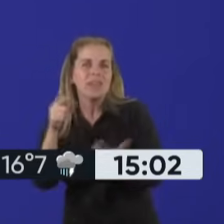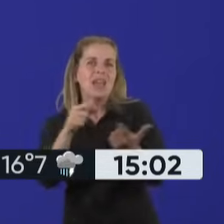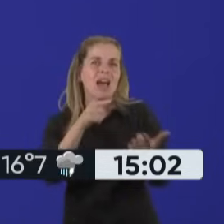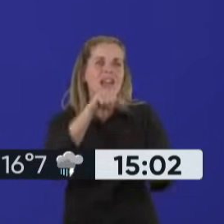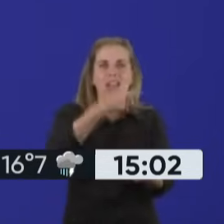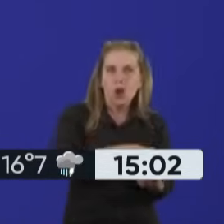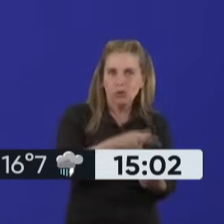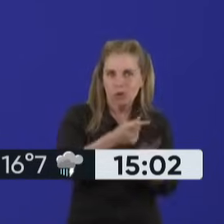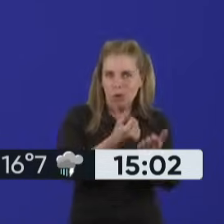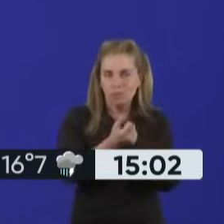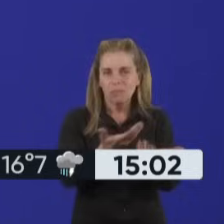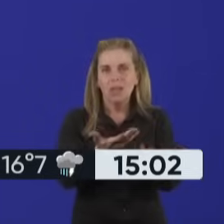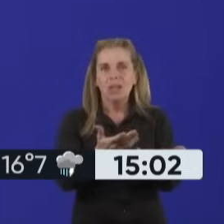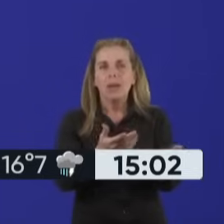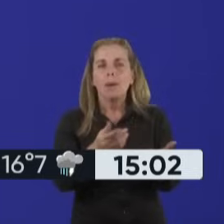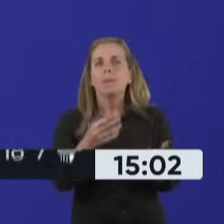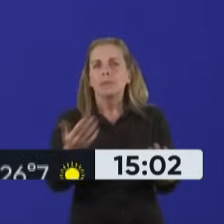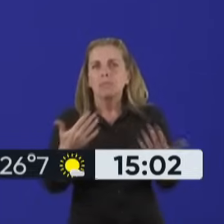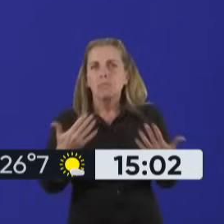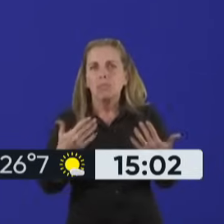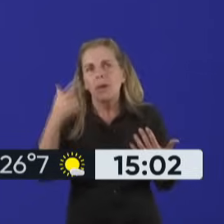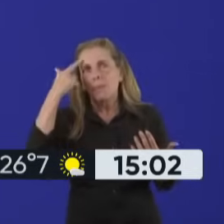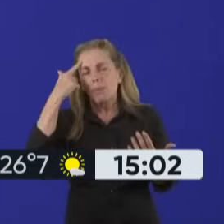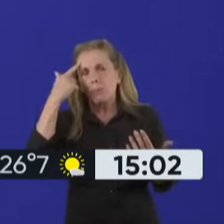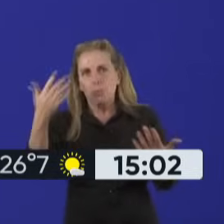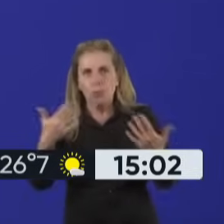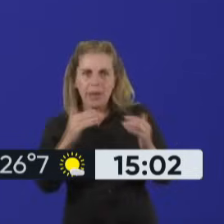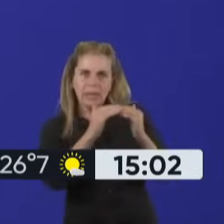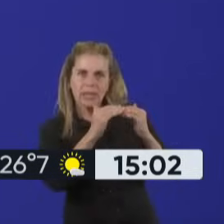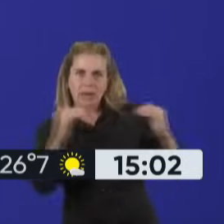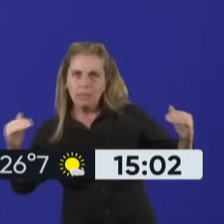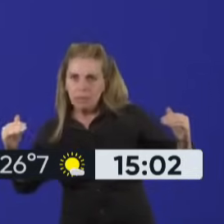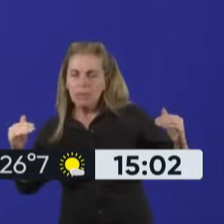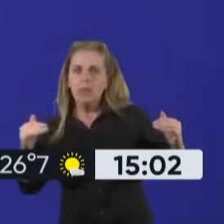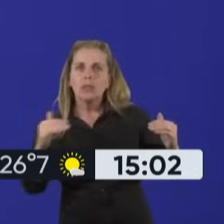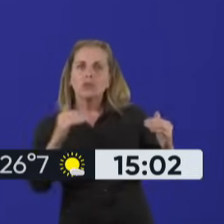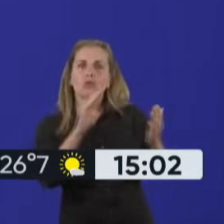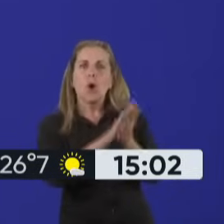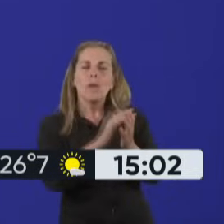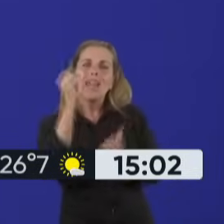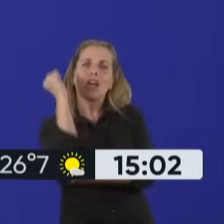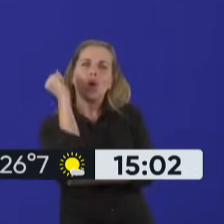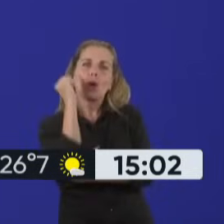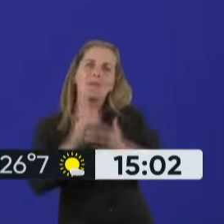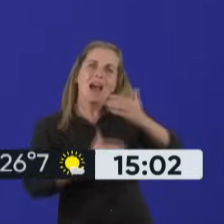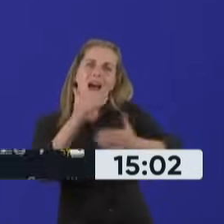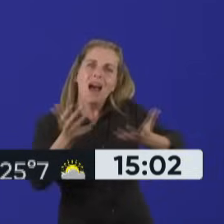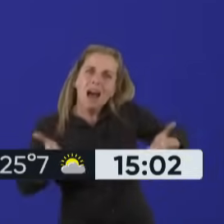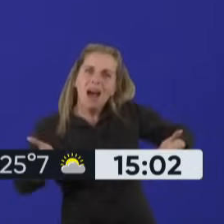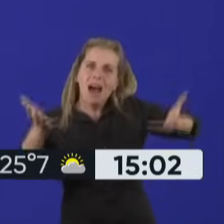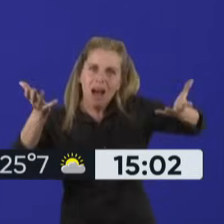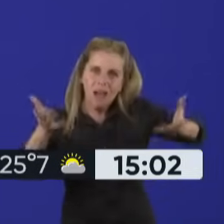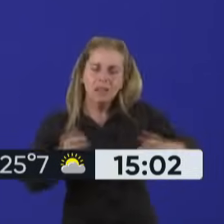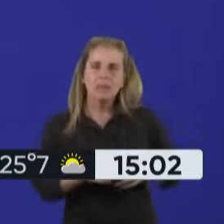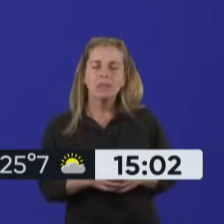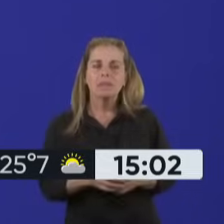de alfileres. Es decir, que uno puede tener un óptimo de Pareto aún con rendimientos crecientes. Así es que, digamos, la